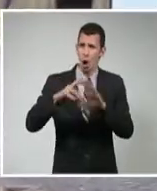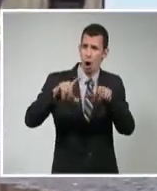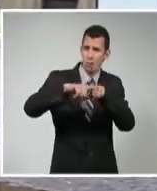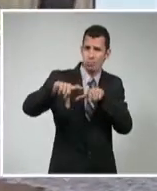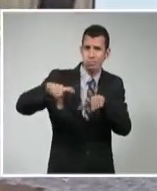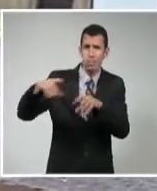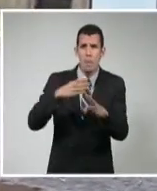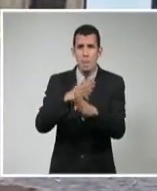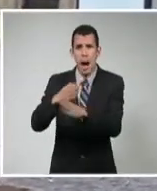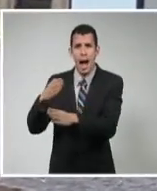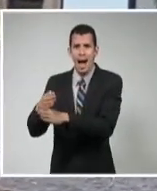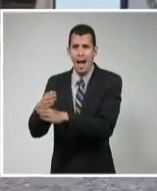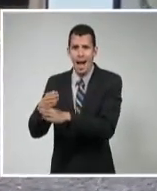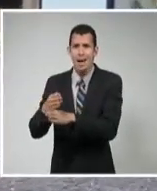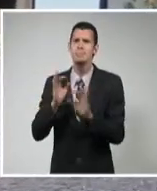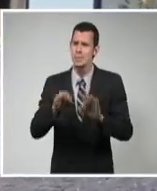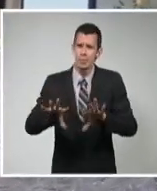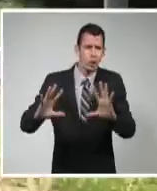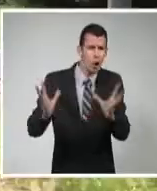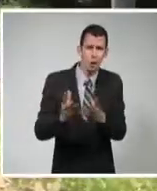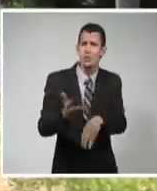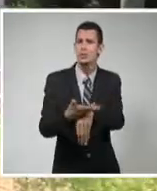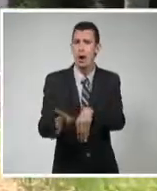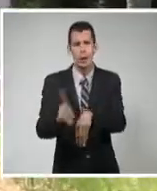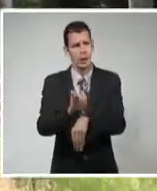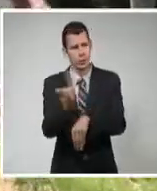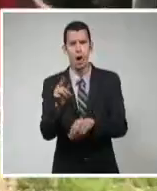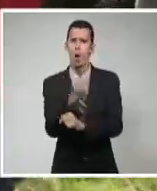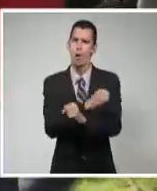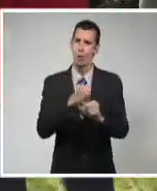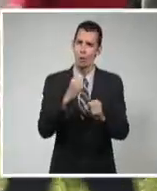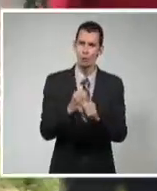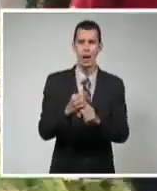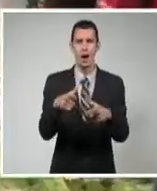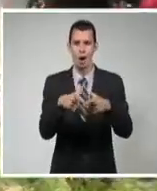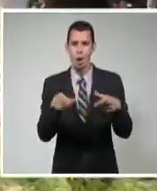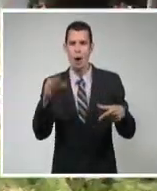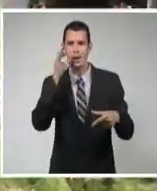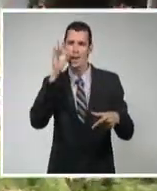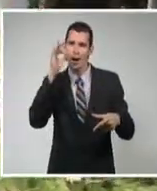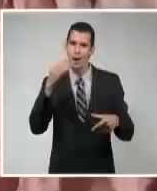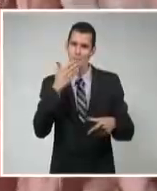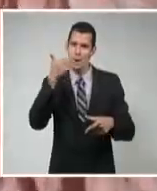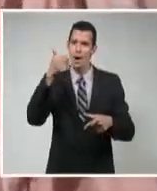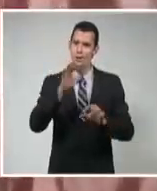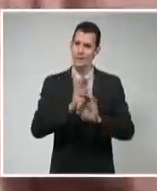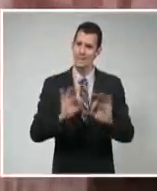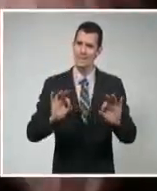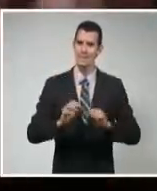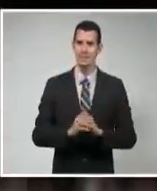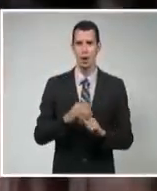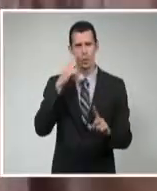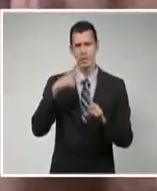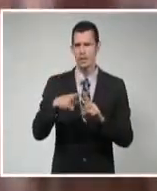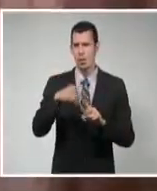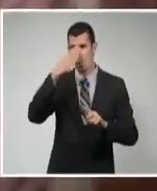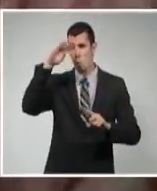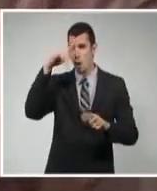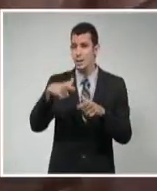es propósito del grupo empresarial tabacuba para mantener el nuestro como el mejor trabajo